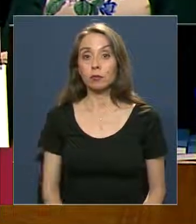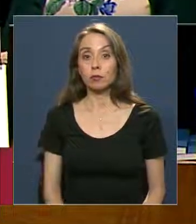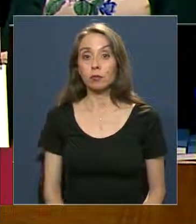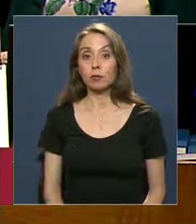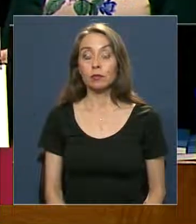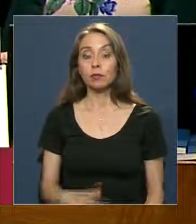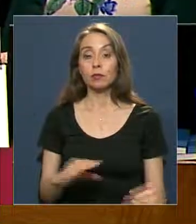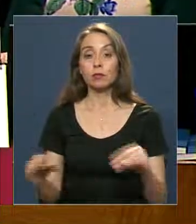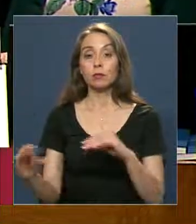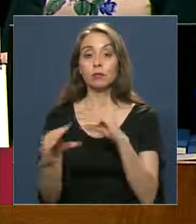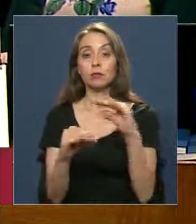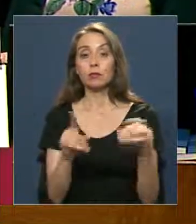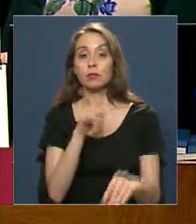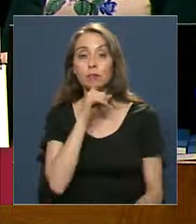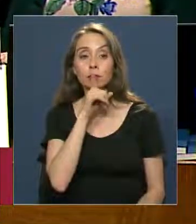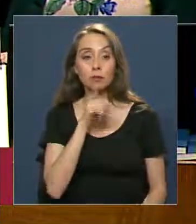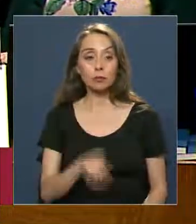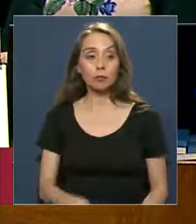Silencio.